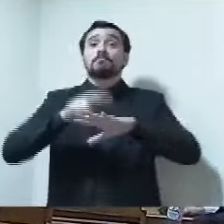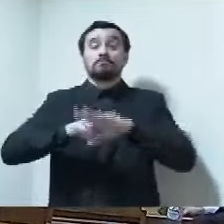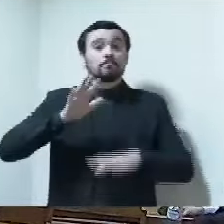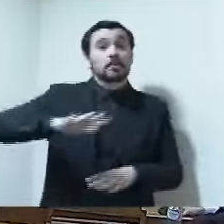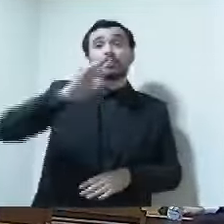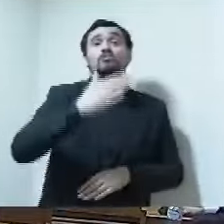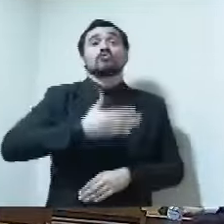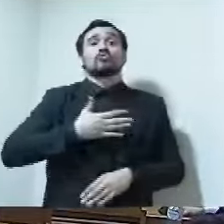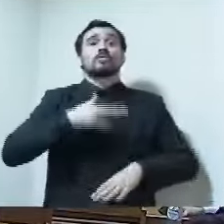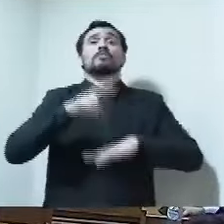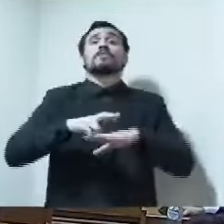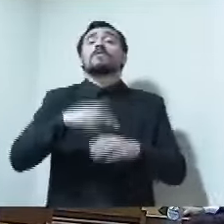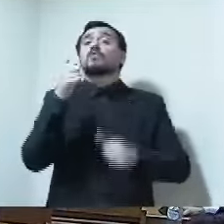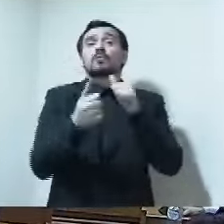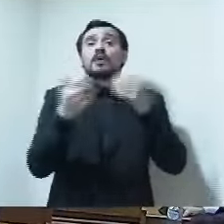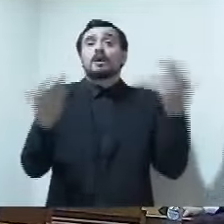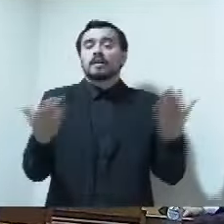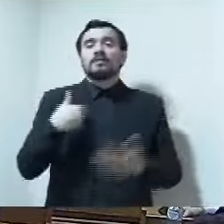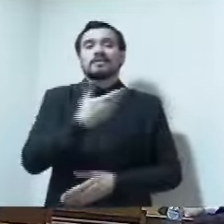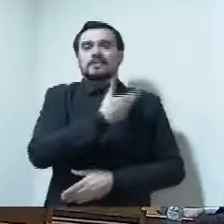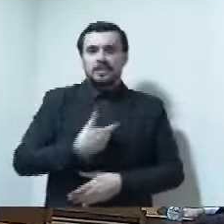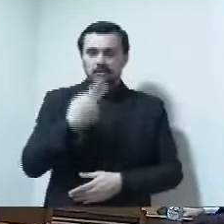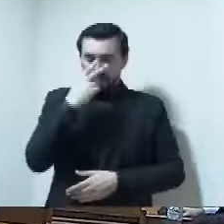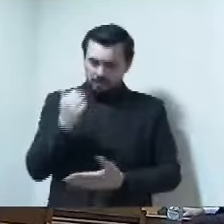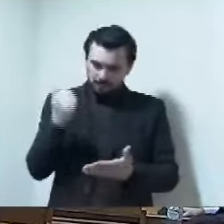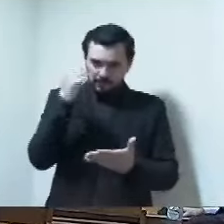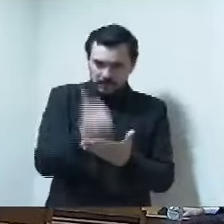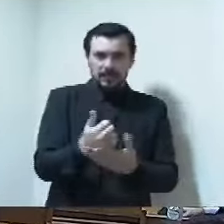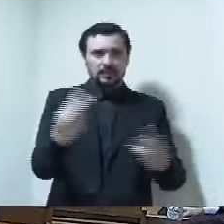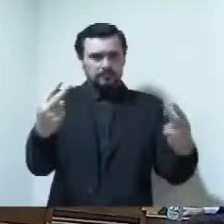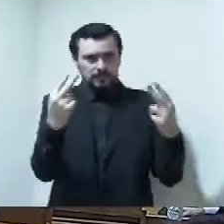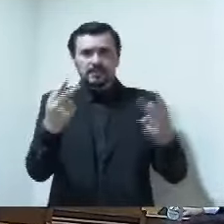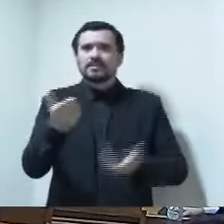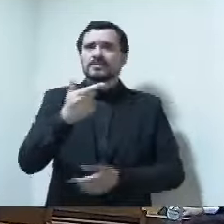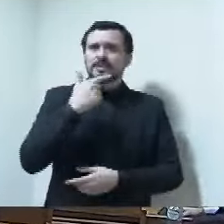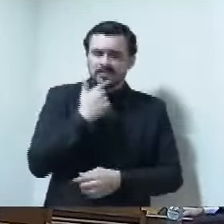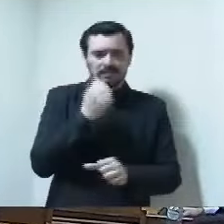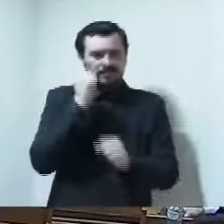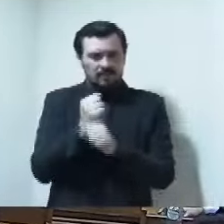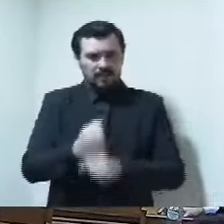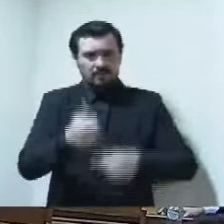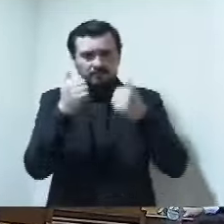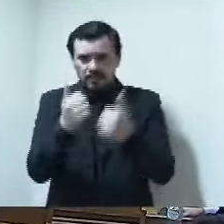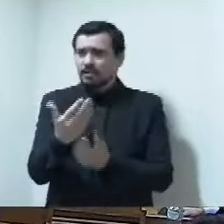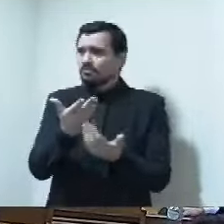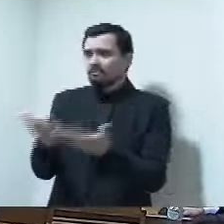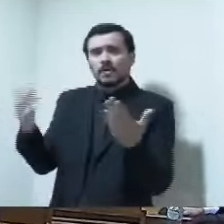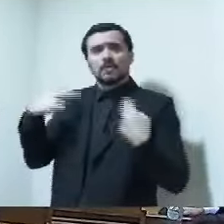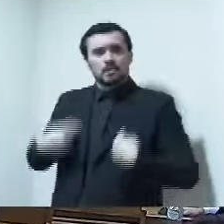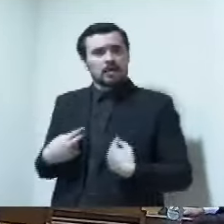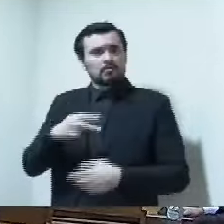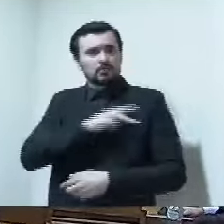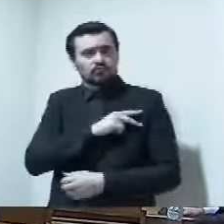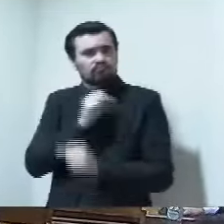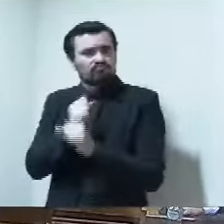visión del Estado es una visión de un Estado presente, eficiente, sensible, con un rostro humano. Un Estado que